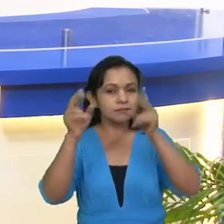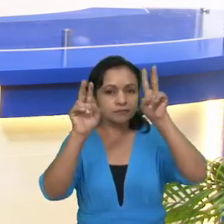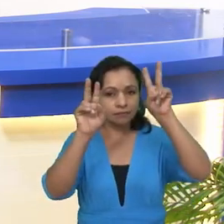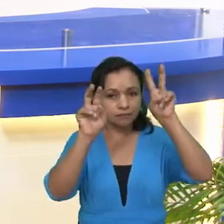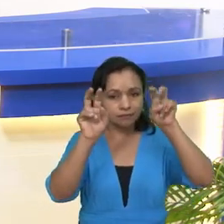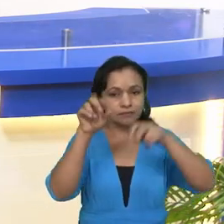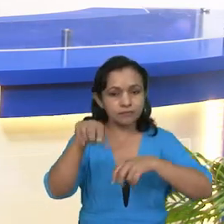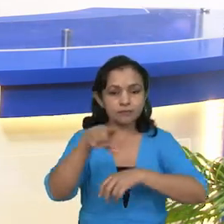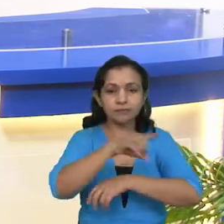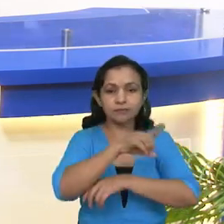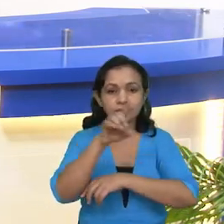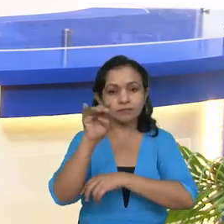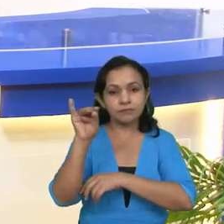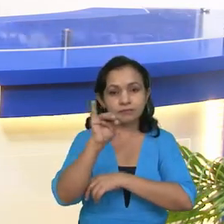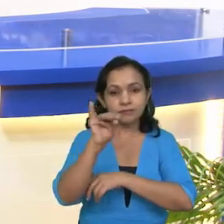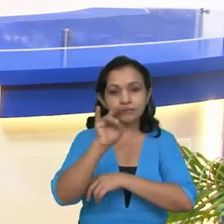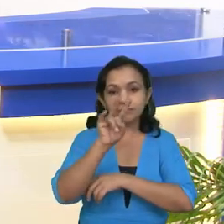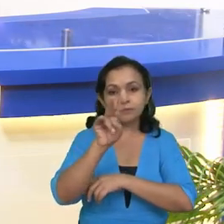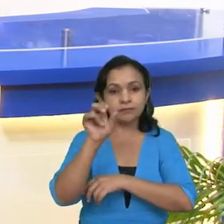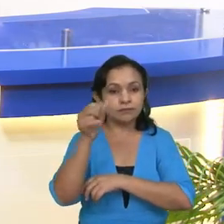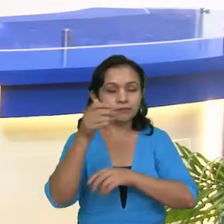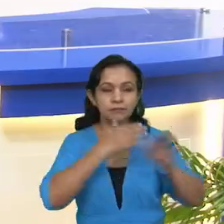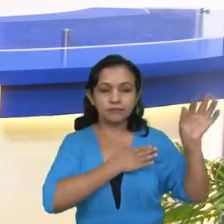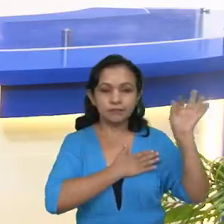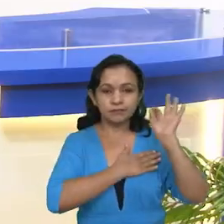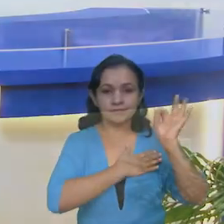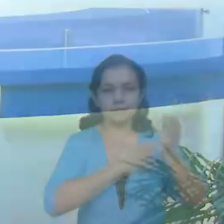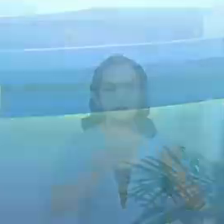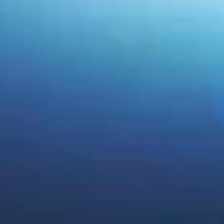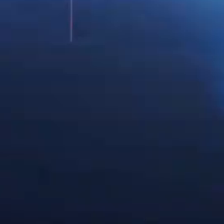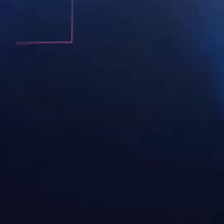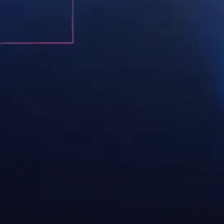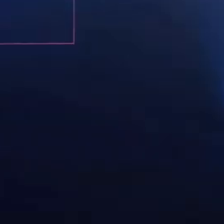correspondientes a hoy miércoles 26 de febrero